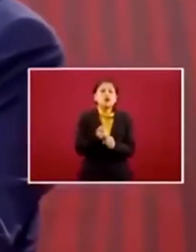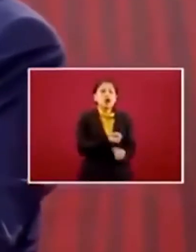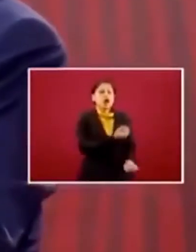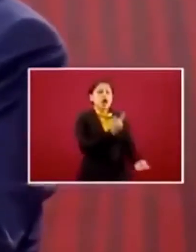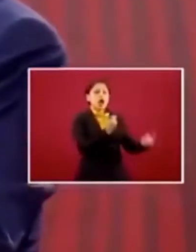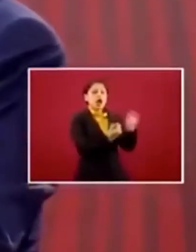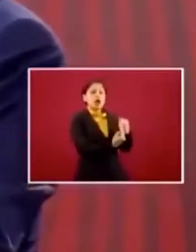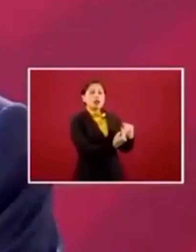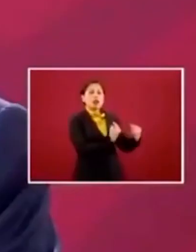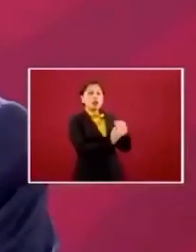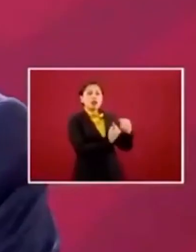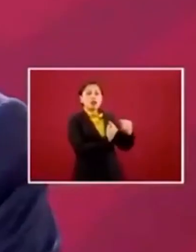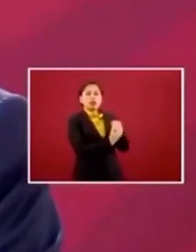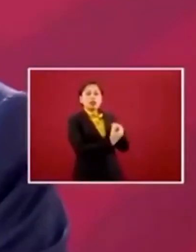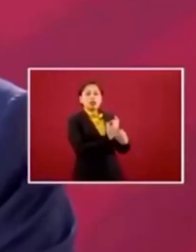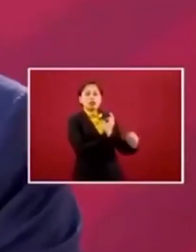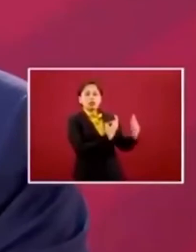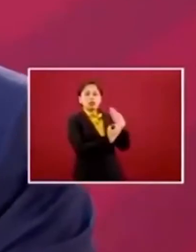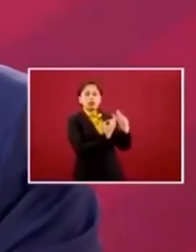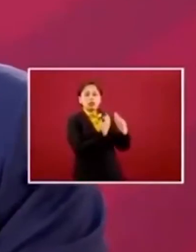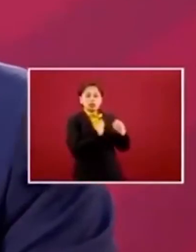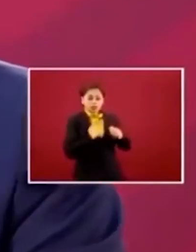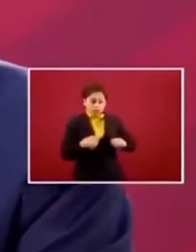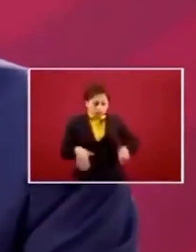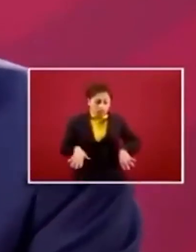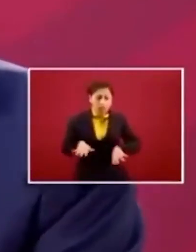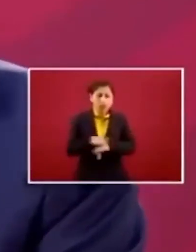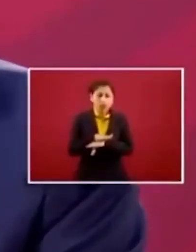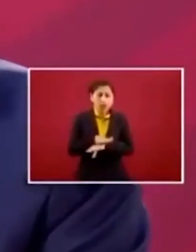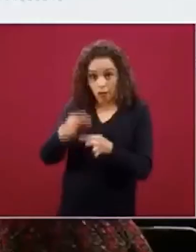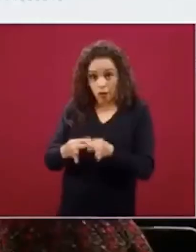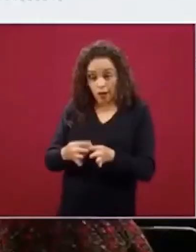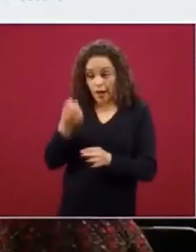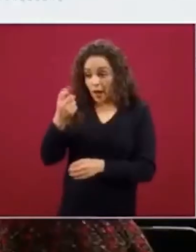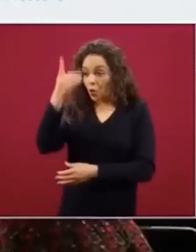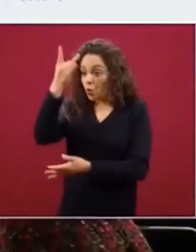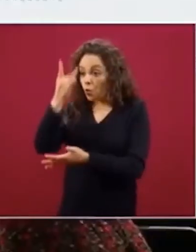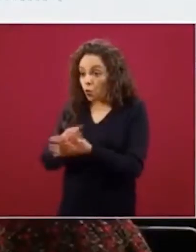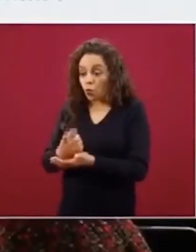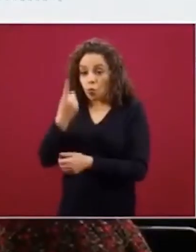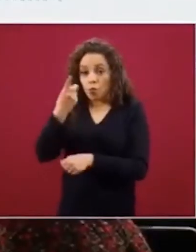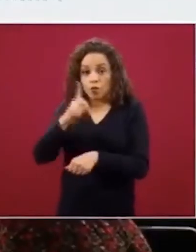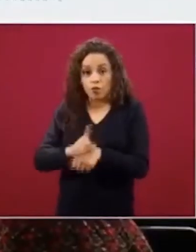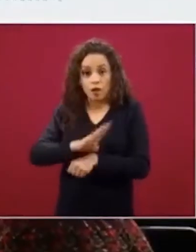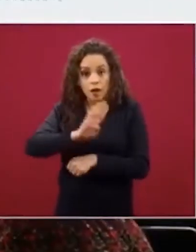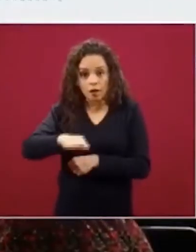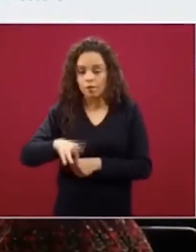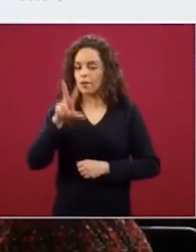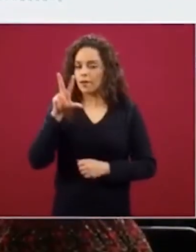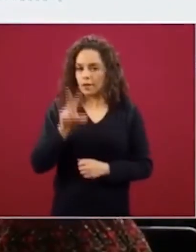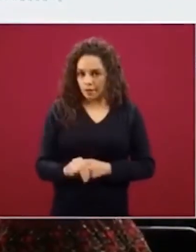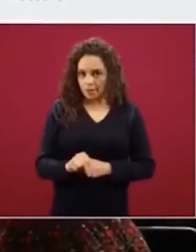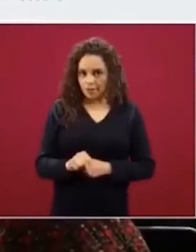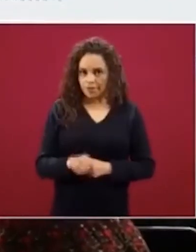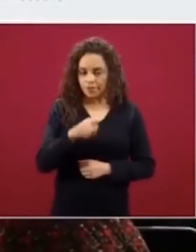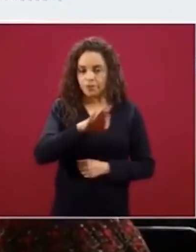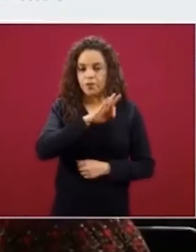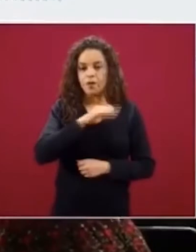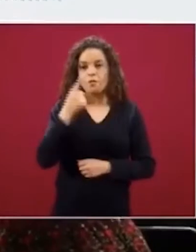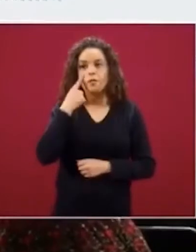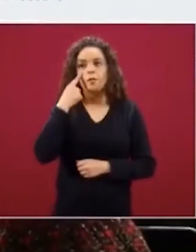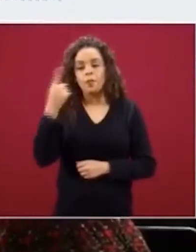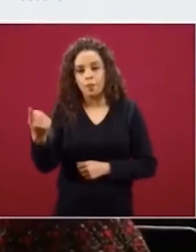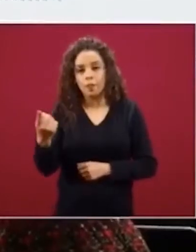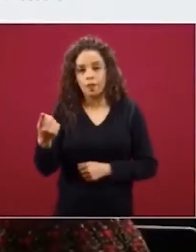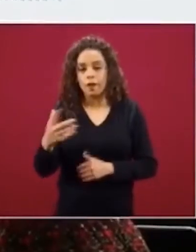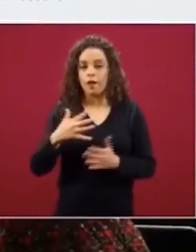de nación, pensando más en temas políticos que en la salud de los mexicanos. Para mala fortuna del presidente, el COVID-19 ya no le